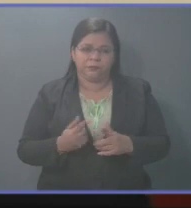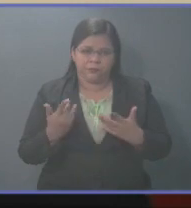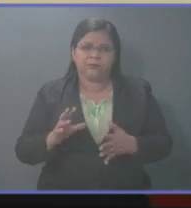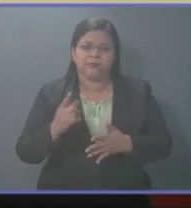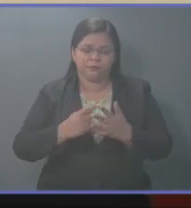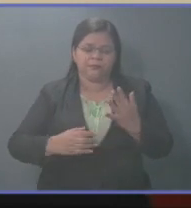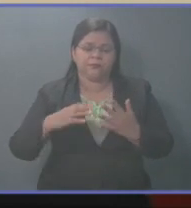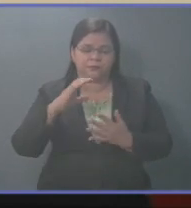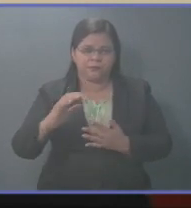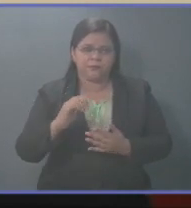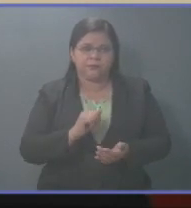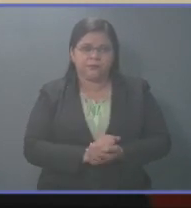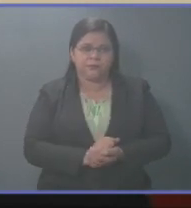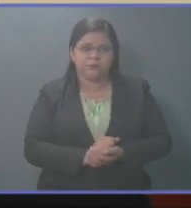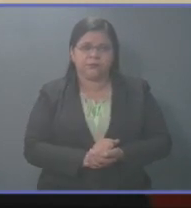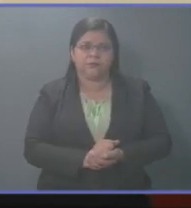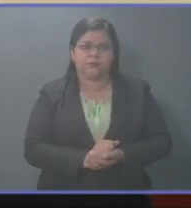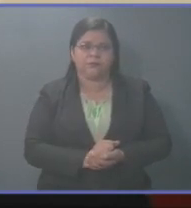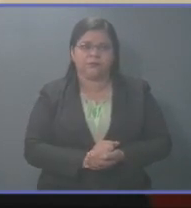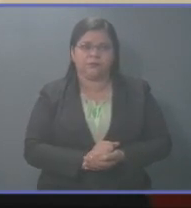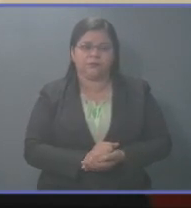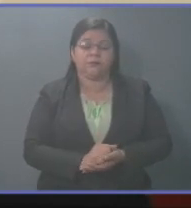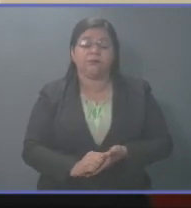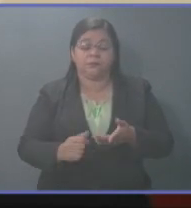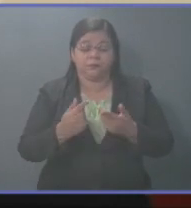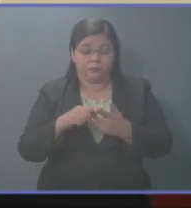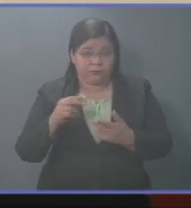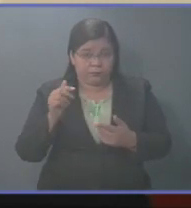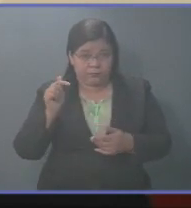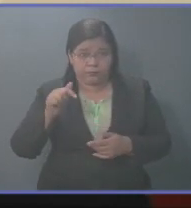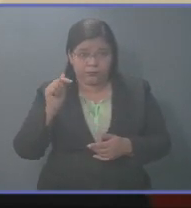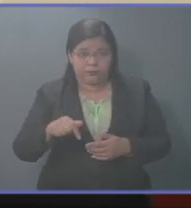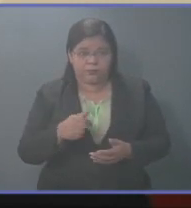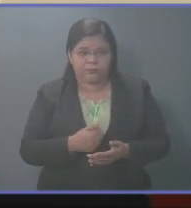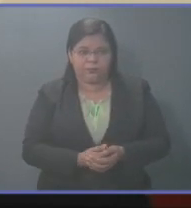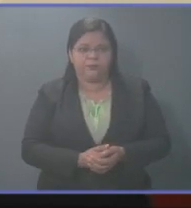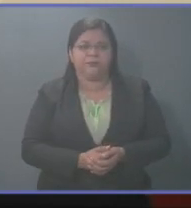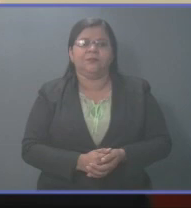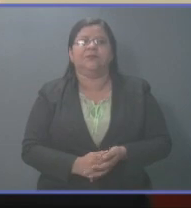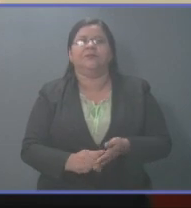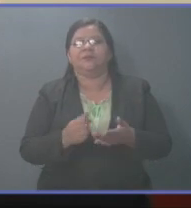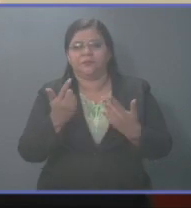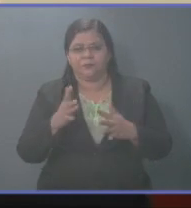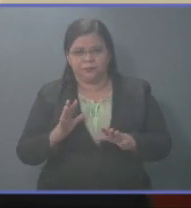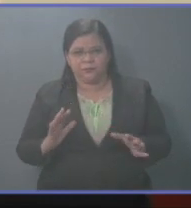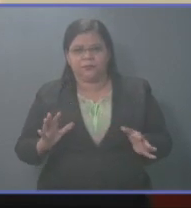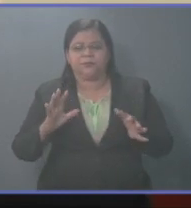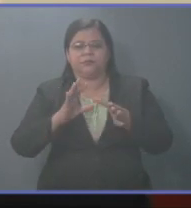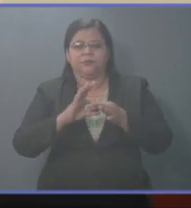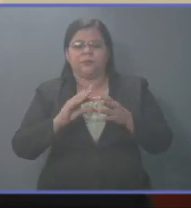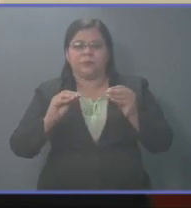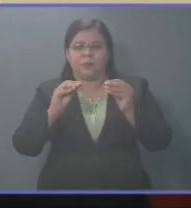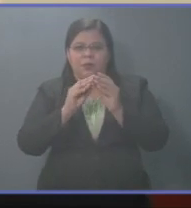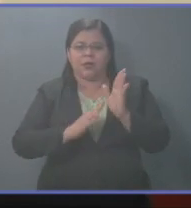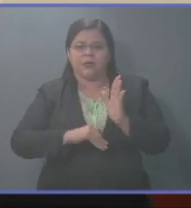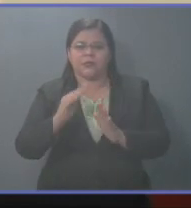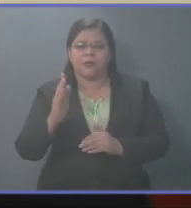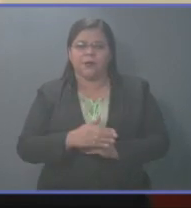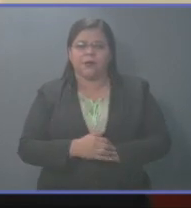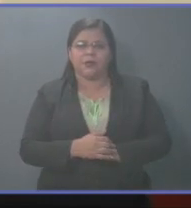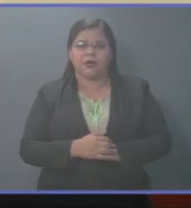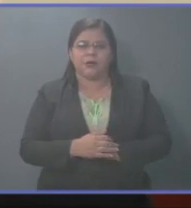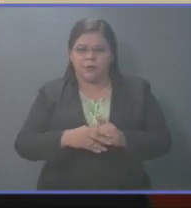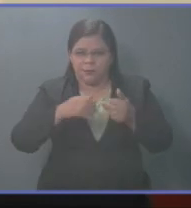reconoce a los habitantes de la República, habida cuenta que la Asamblea Legislativa es conocedora de la concatenación que